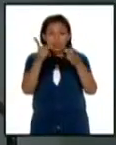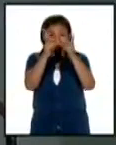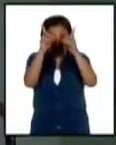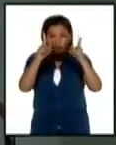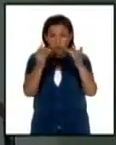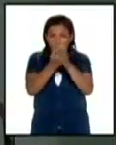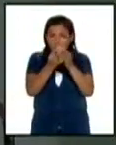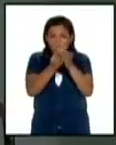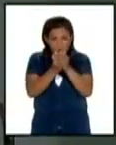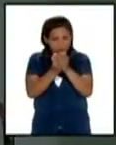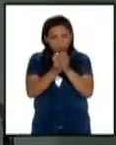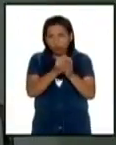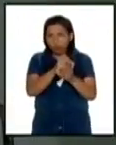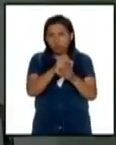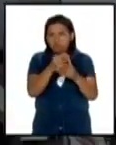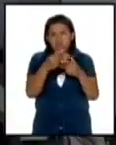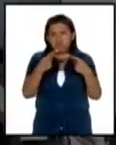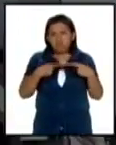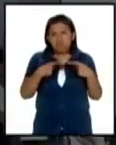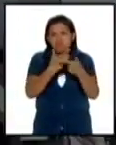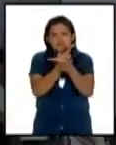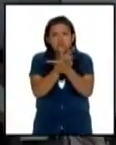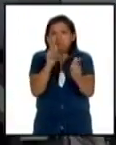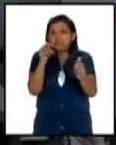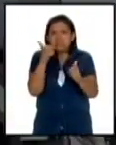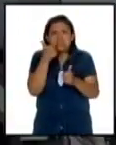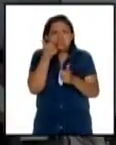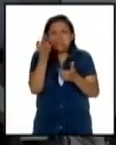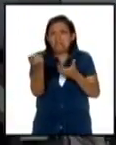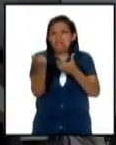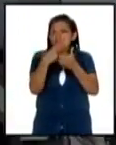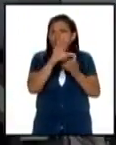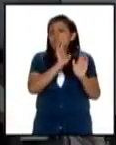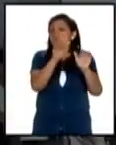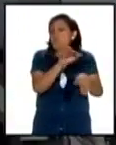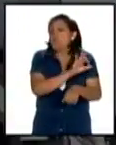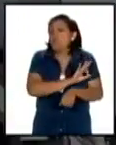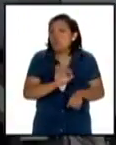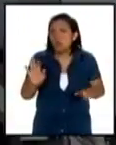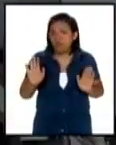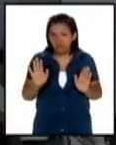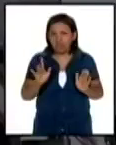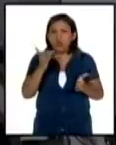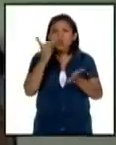cualquier persona. Si usted quiere participar de este diplomado, basta con que